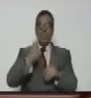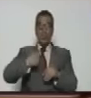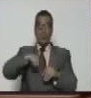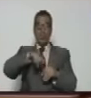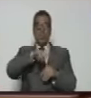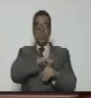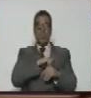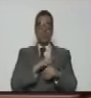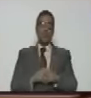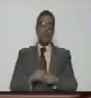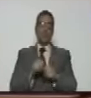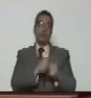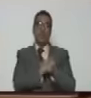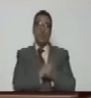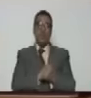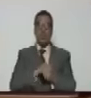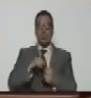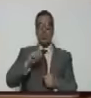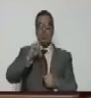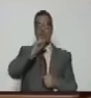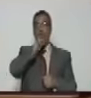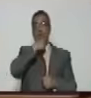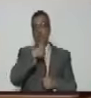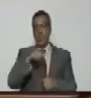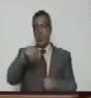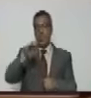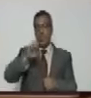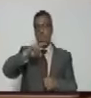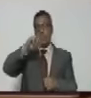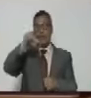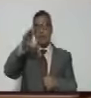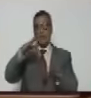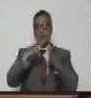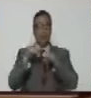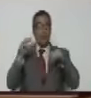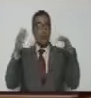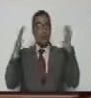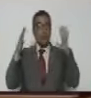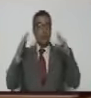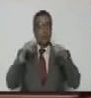nuestro querido viejo, a Earle Herrera. Todos los aplausos.